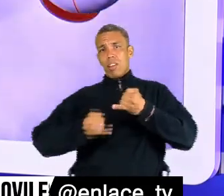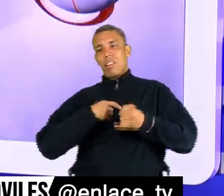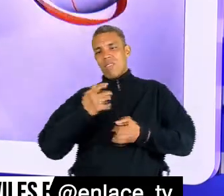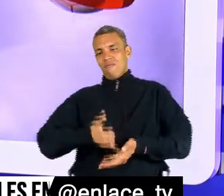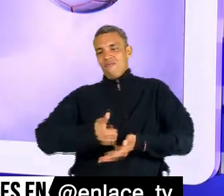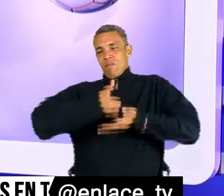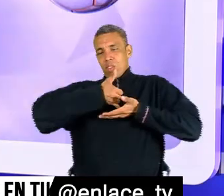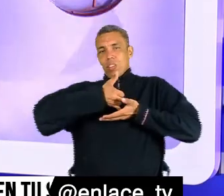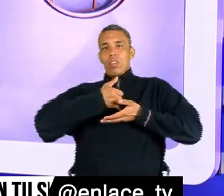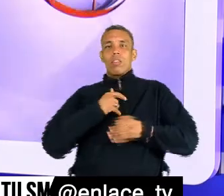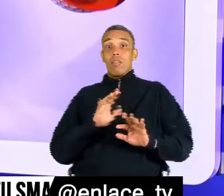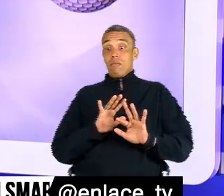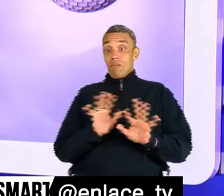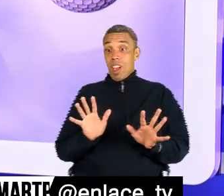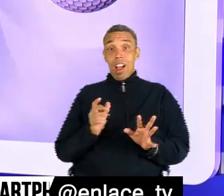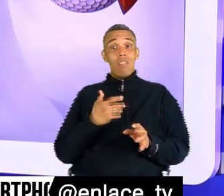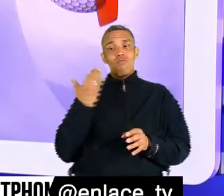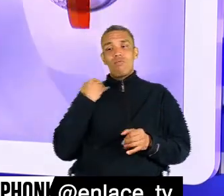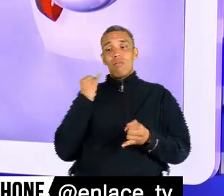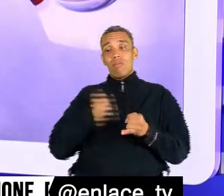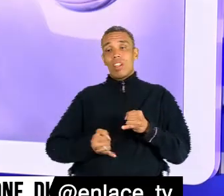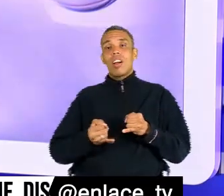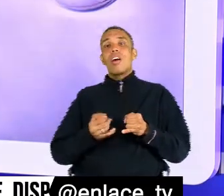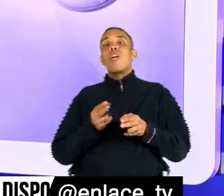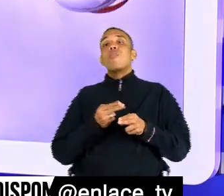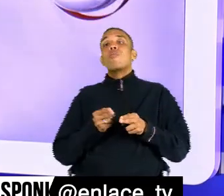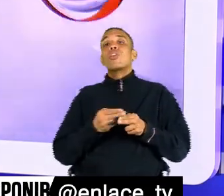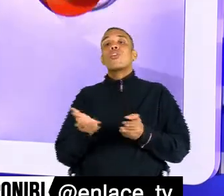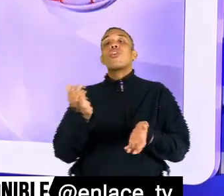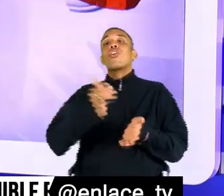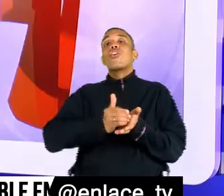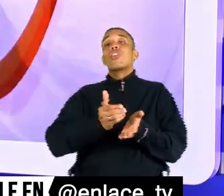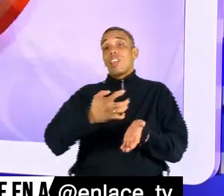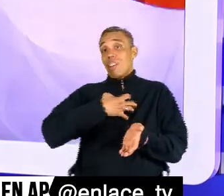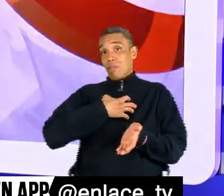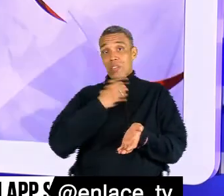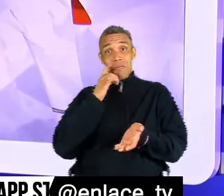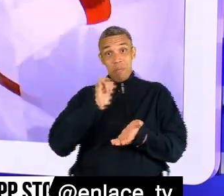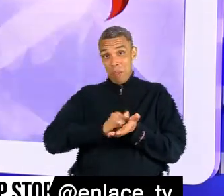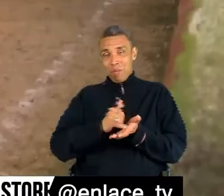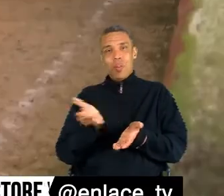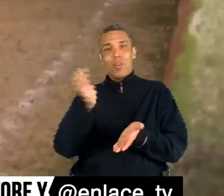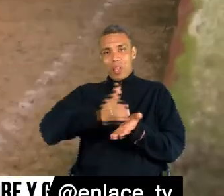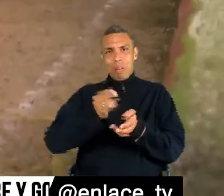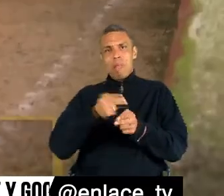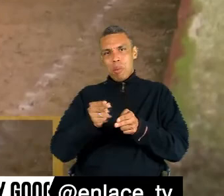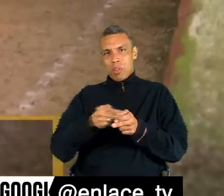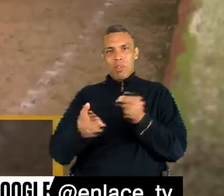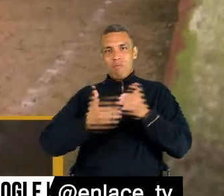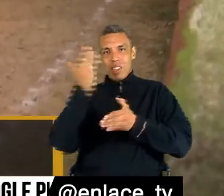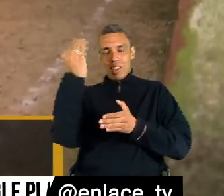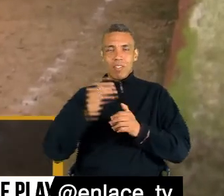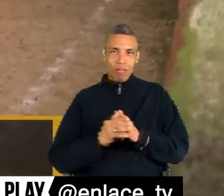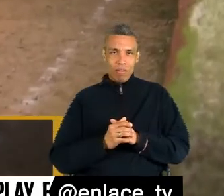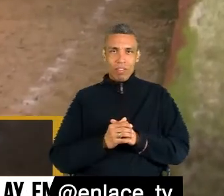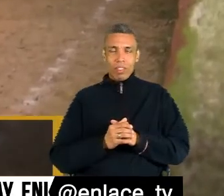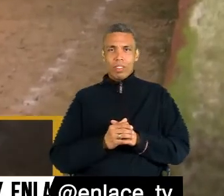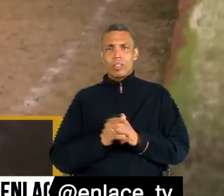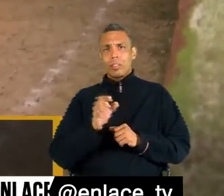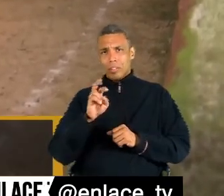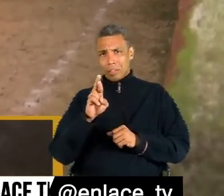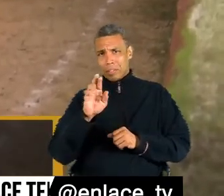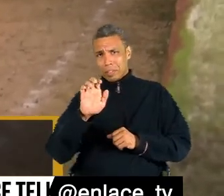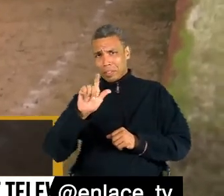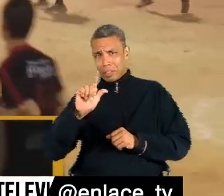inmediato las inscripciones están abiertas para iniciar un torneo más en el Puerto Petrolero. El conjunto Real Sociedad logró